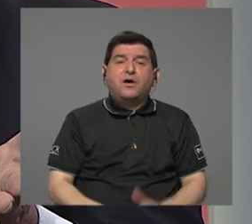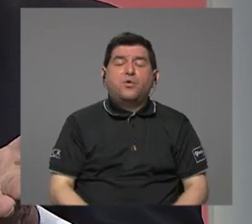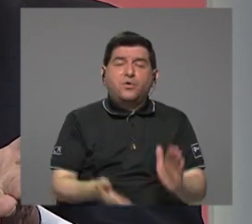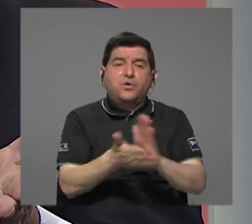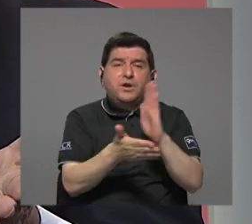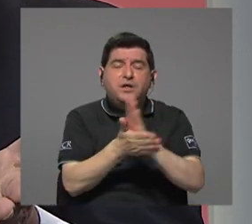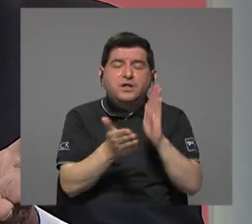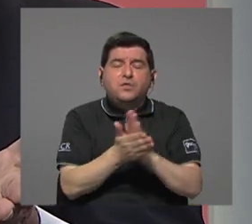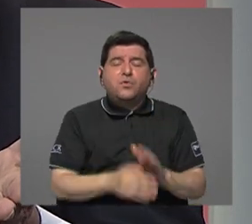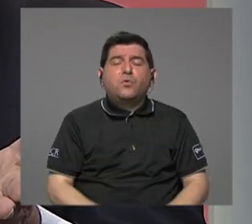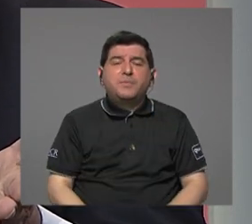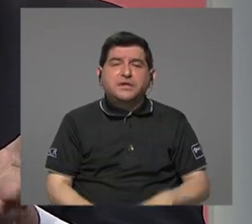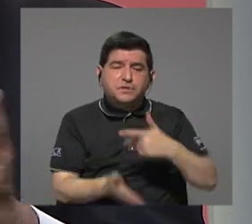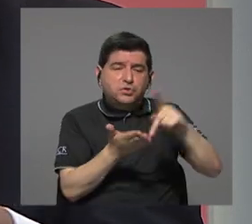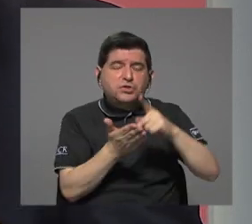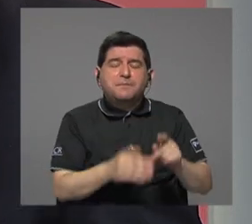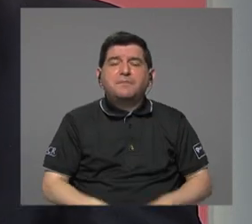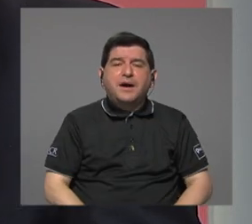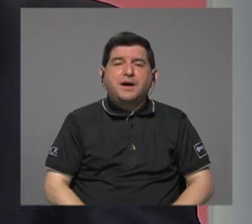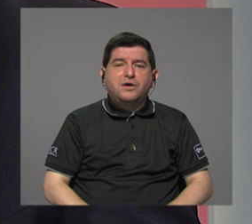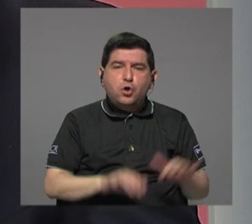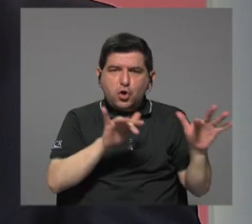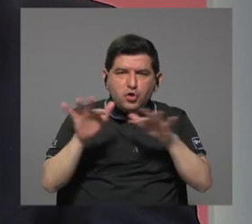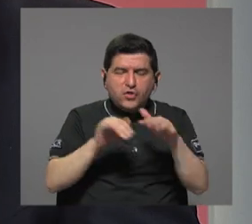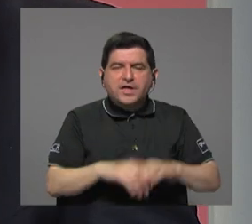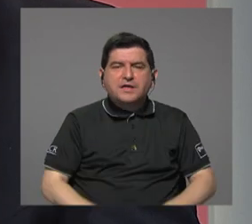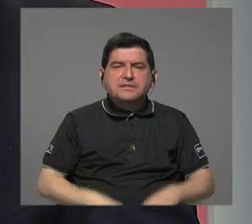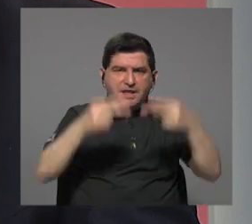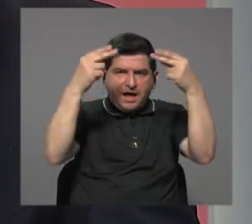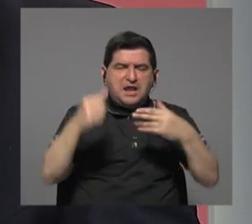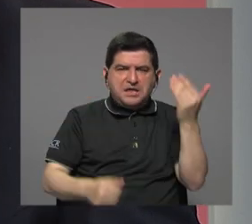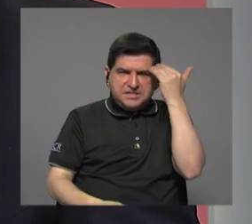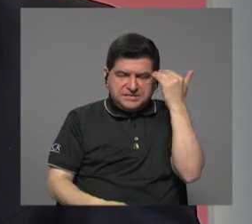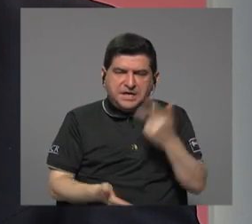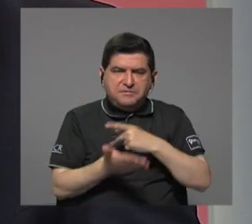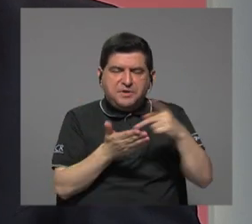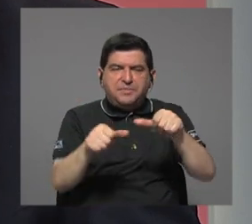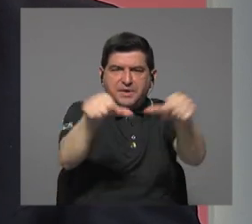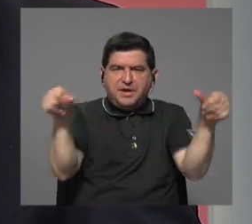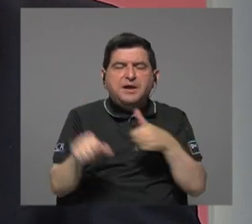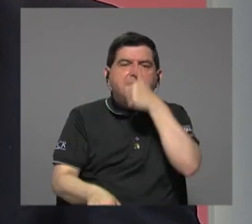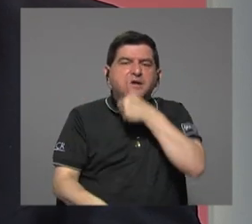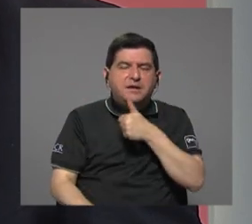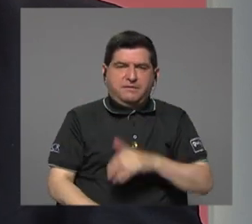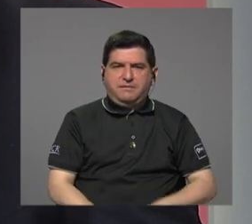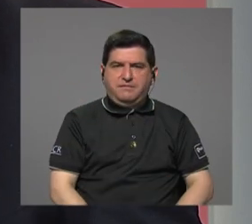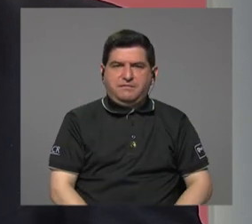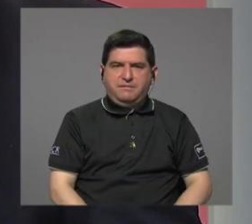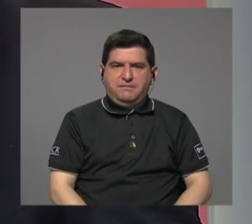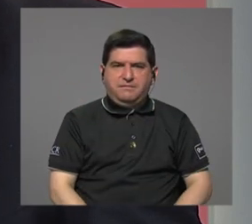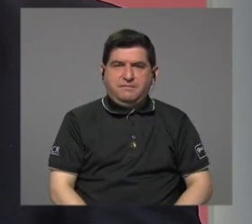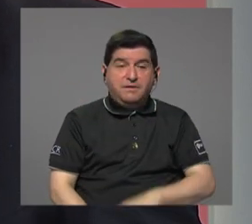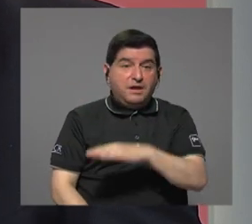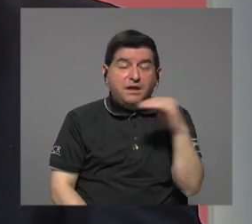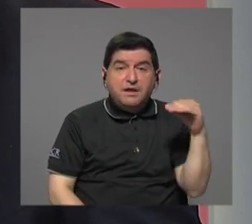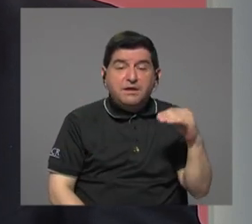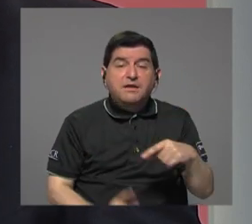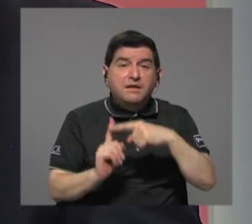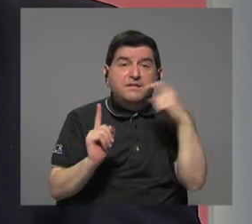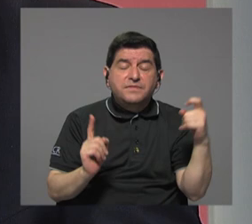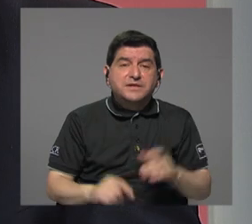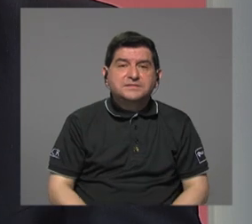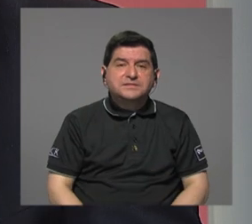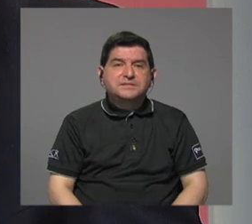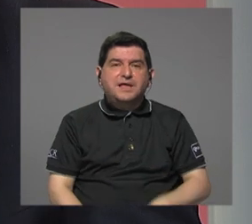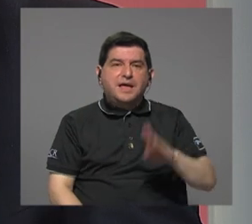digitales en hacienda y podemos y sabemos a cómo ser pagando el sector privado y porque a partir de big